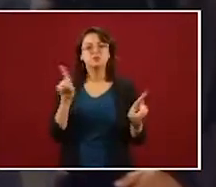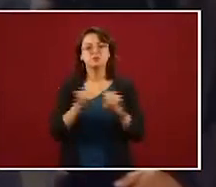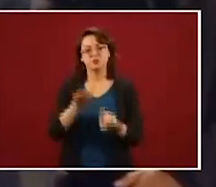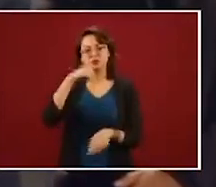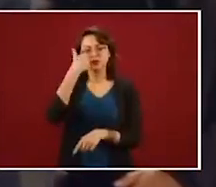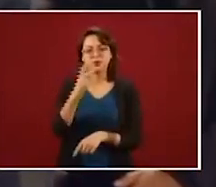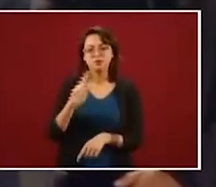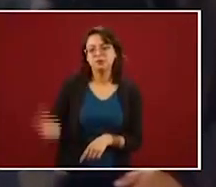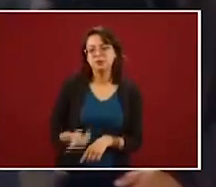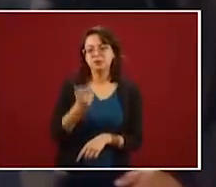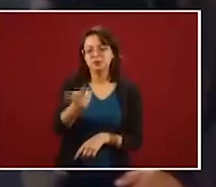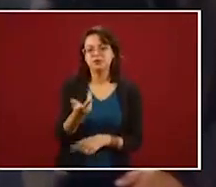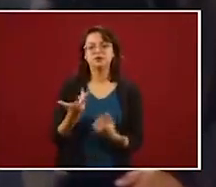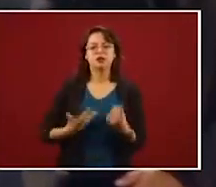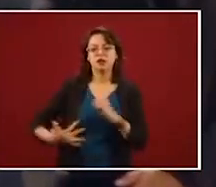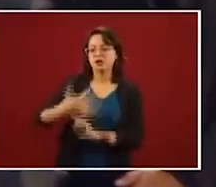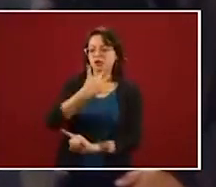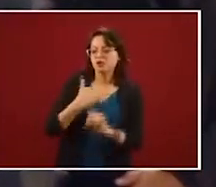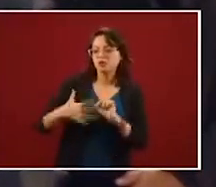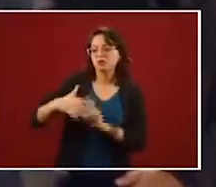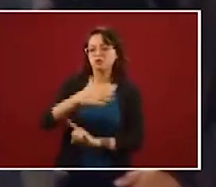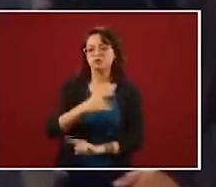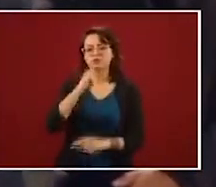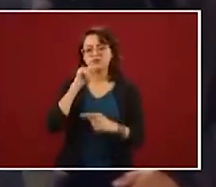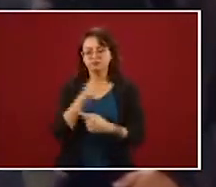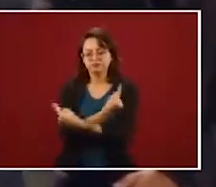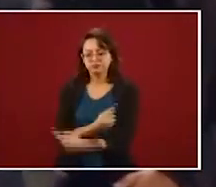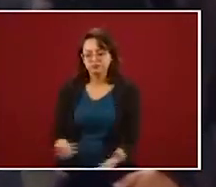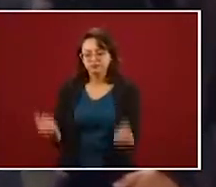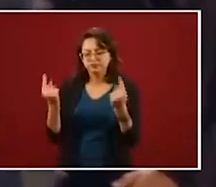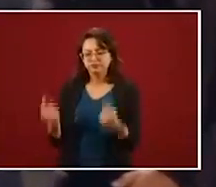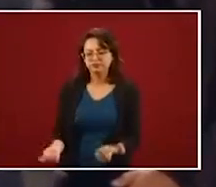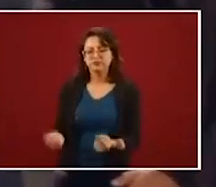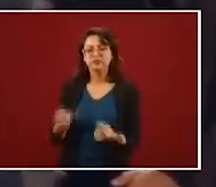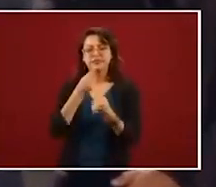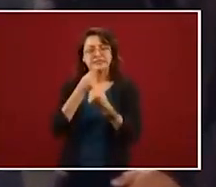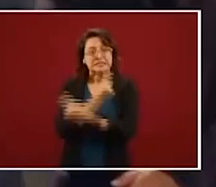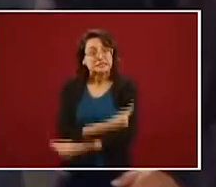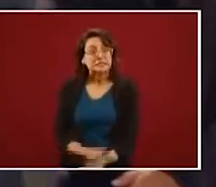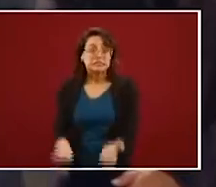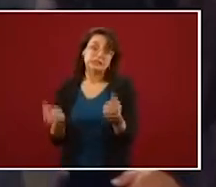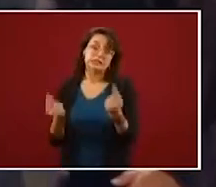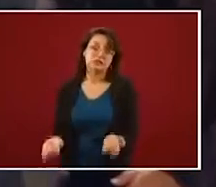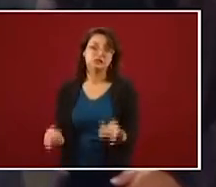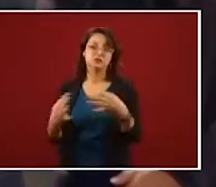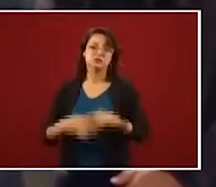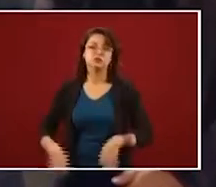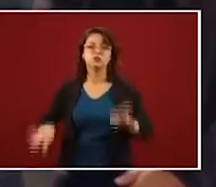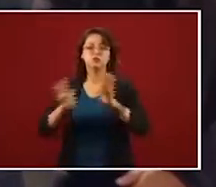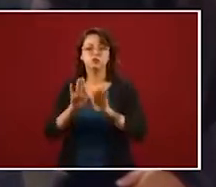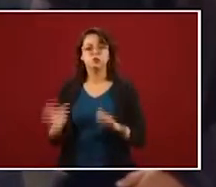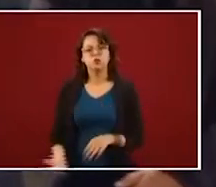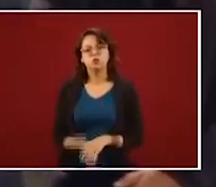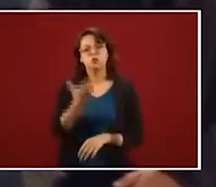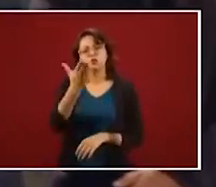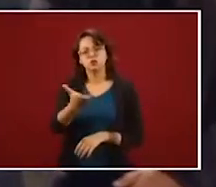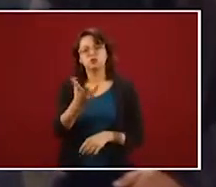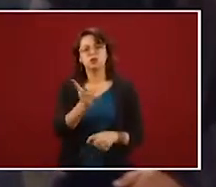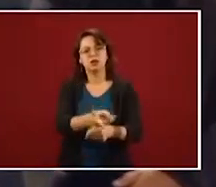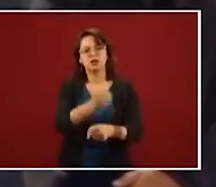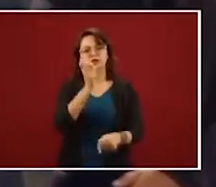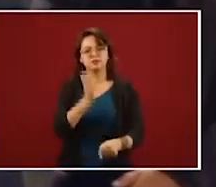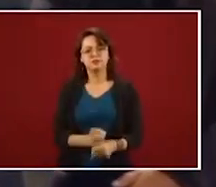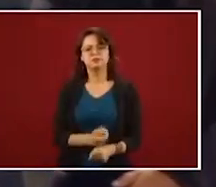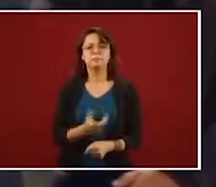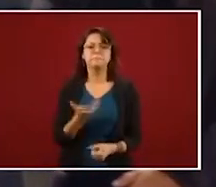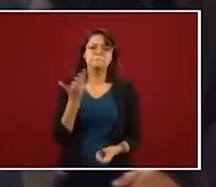presidente, en este contexto de los niños, que se está hablando sobre los niños, ¿a usted se le invitó